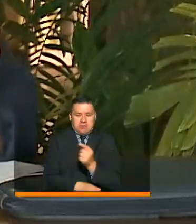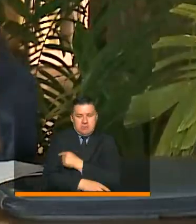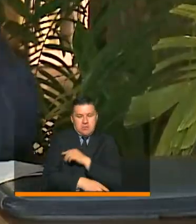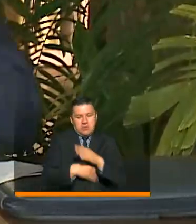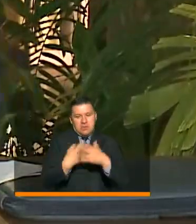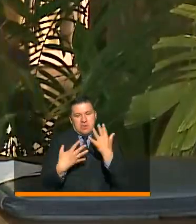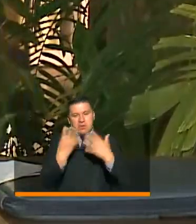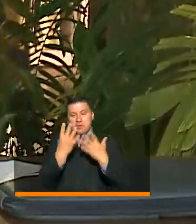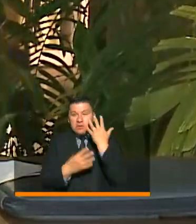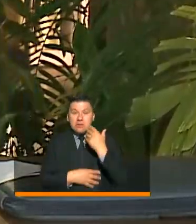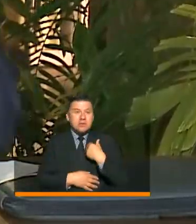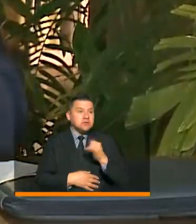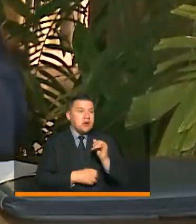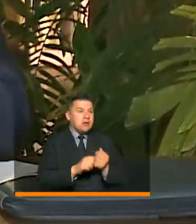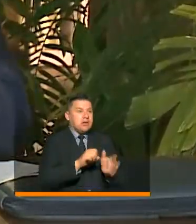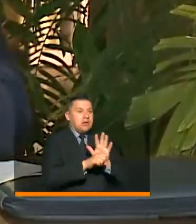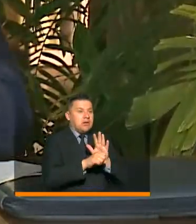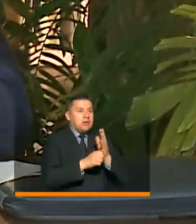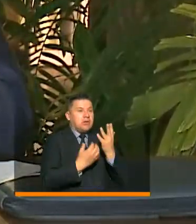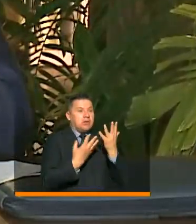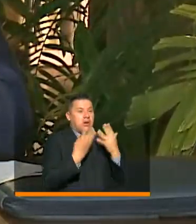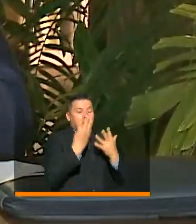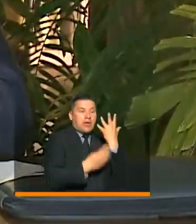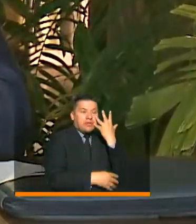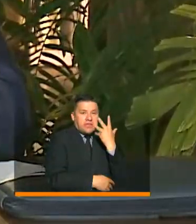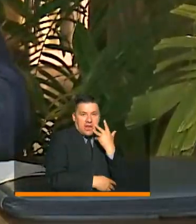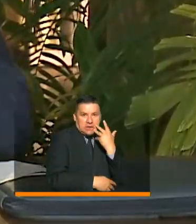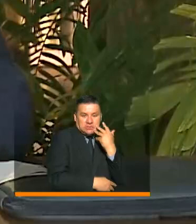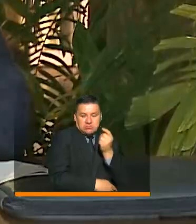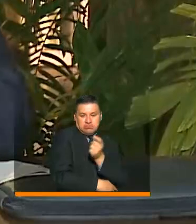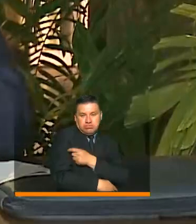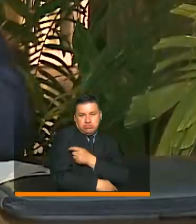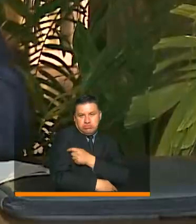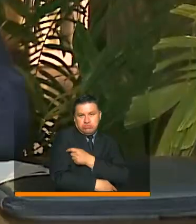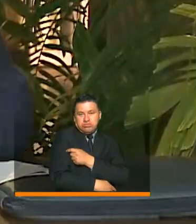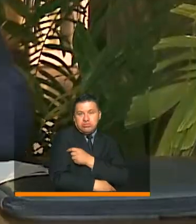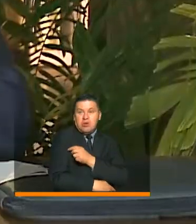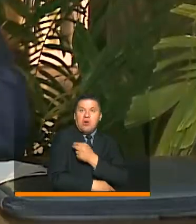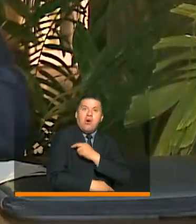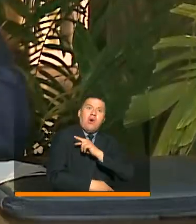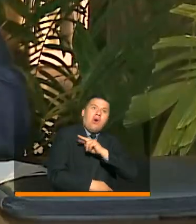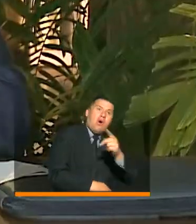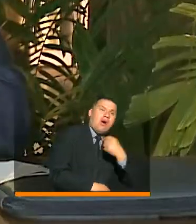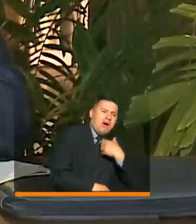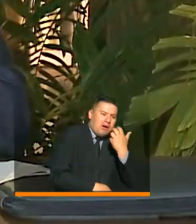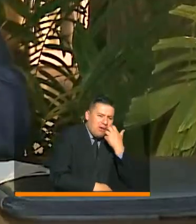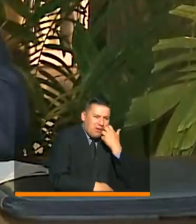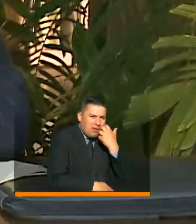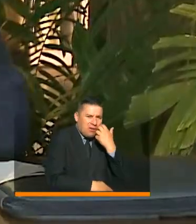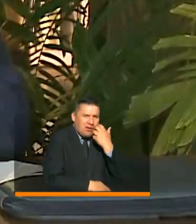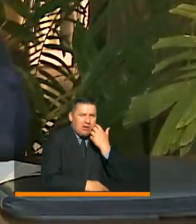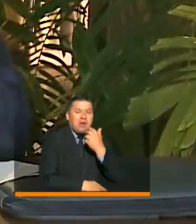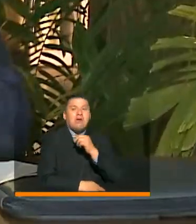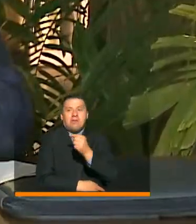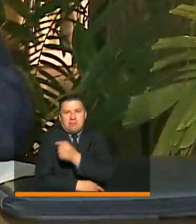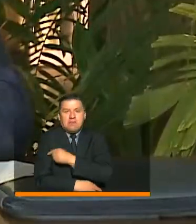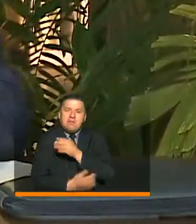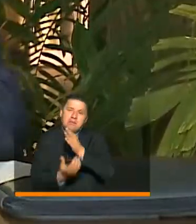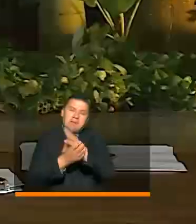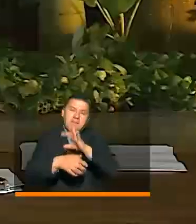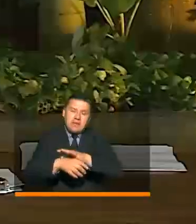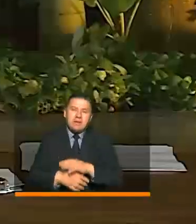si se vacunó contra el COVID, 14 días después contra la influenza y otra. Y si tiene alguna patología concomitante, con su